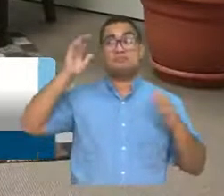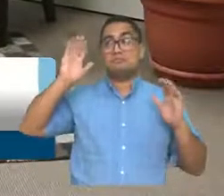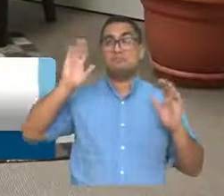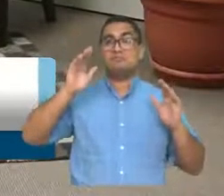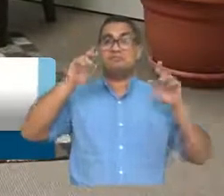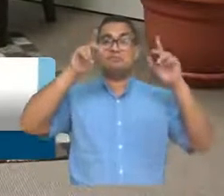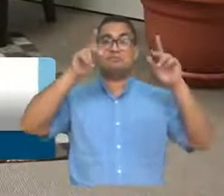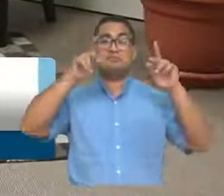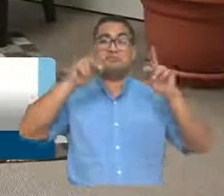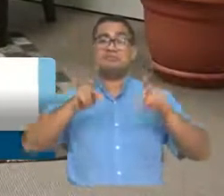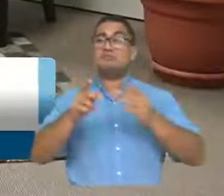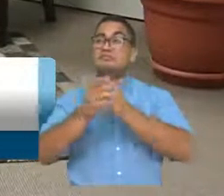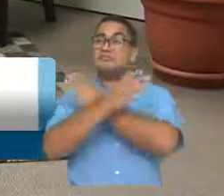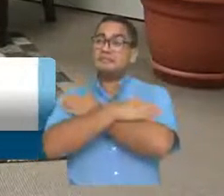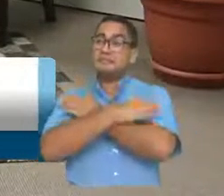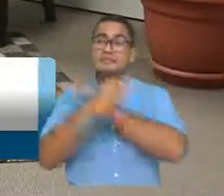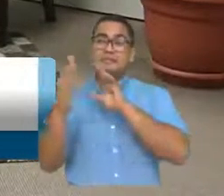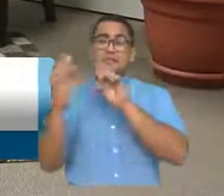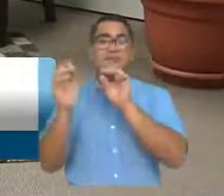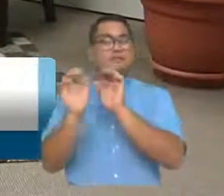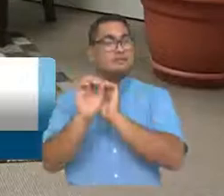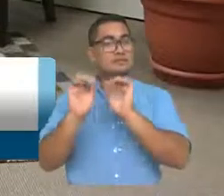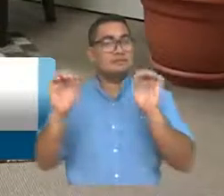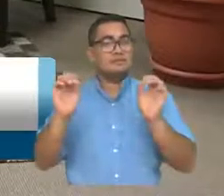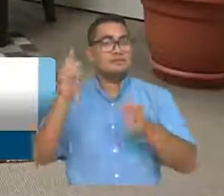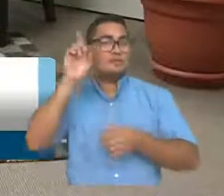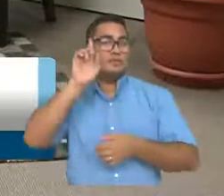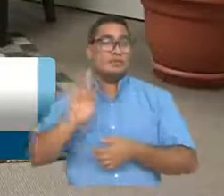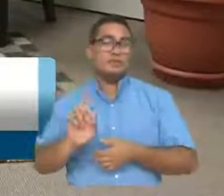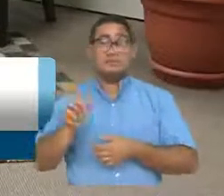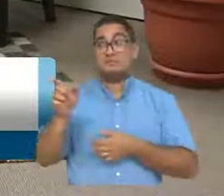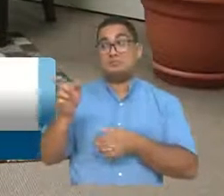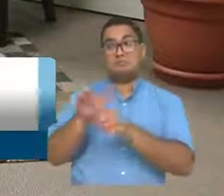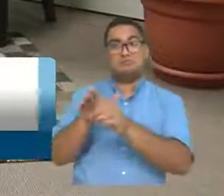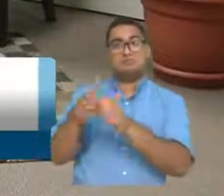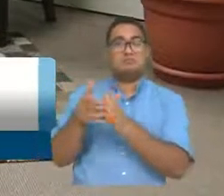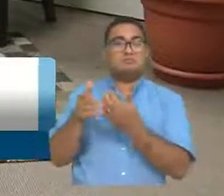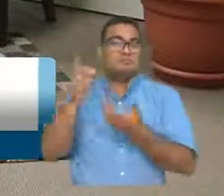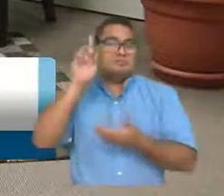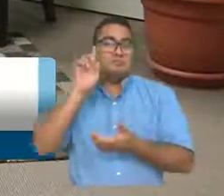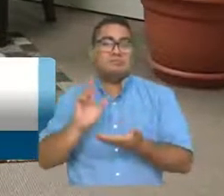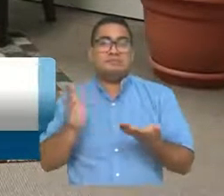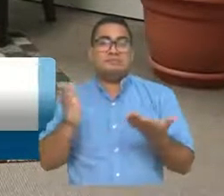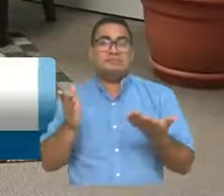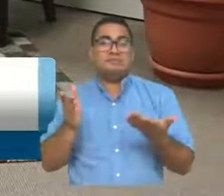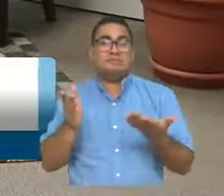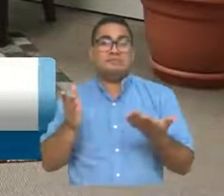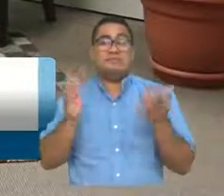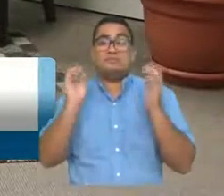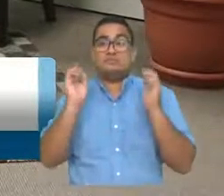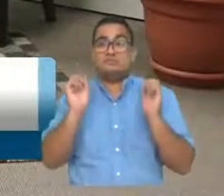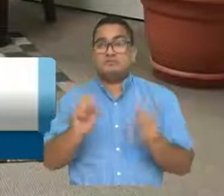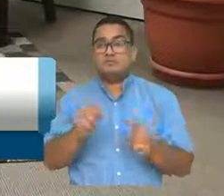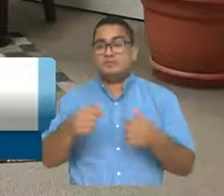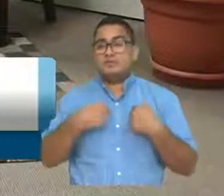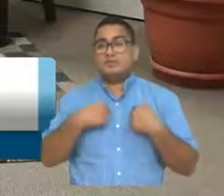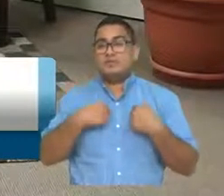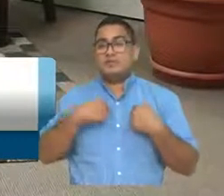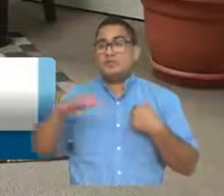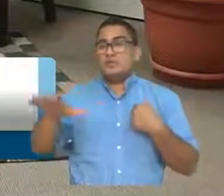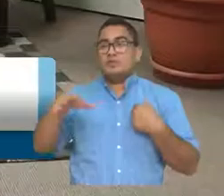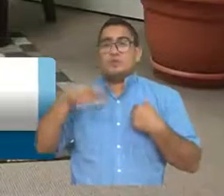tan cariñosos porque de esa manera más bien puedo poner en riesgo mi familia. Y si vengo de la